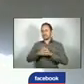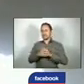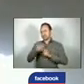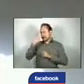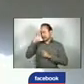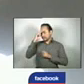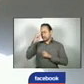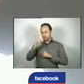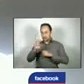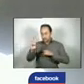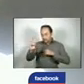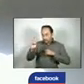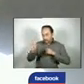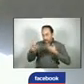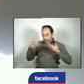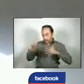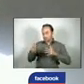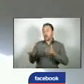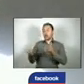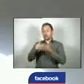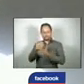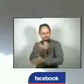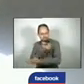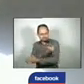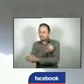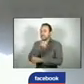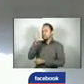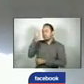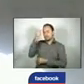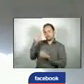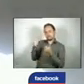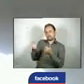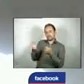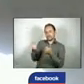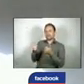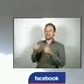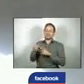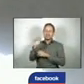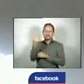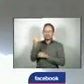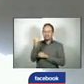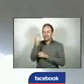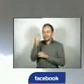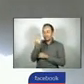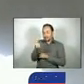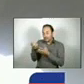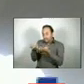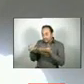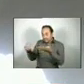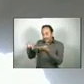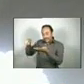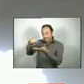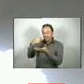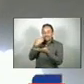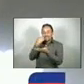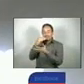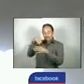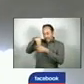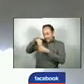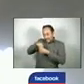un refuerzo a los seis meses valdría la pena específicamente en estas personas que adolecen de este tipo de enfermedades.